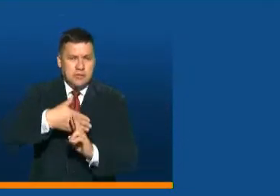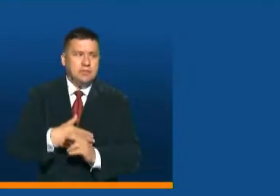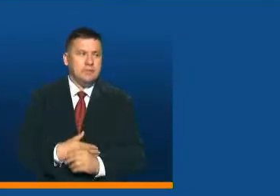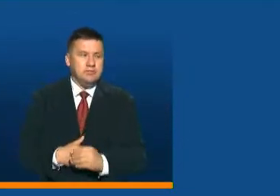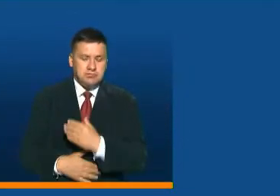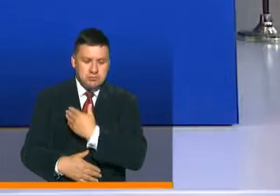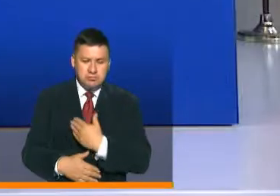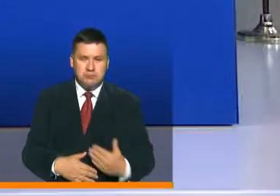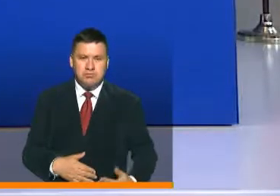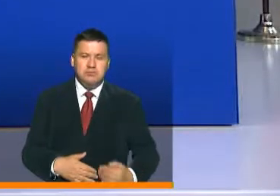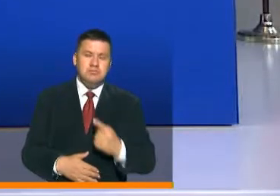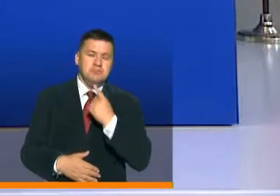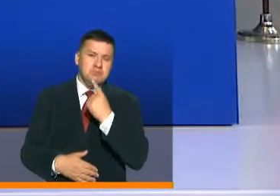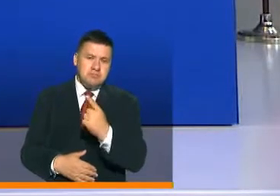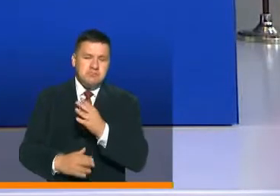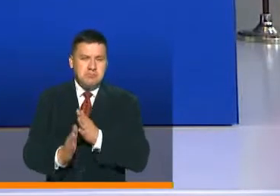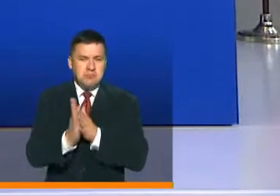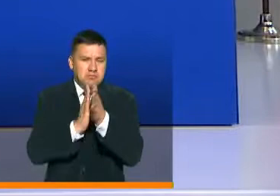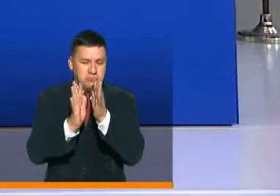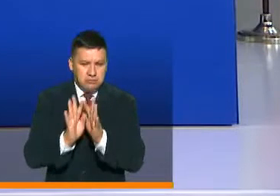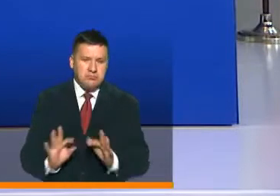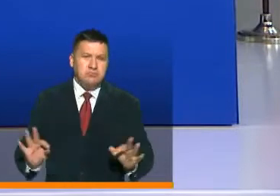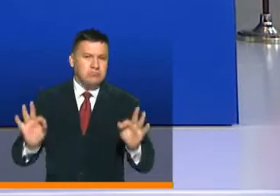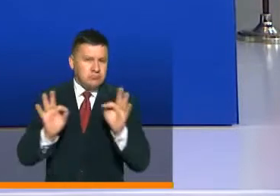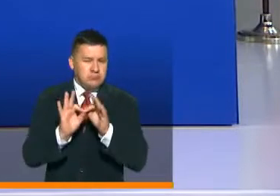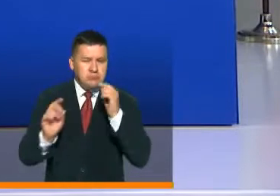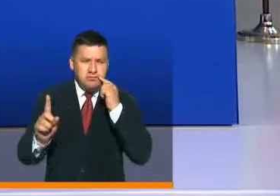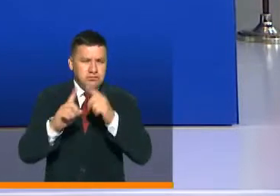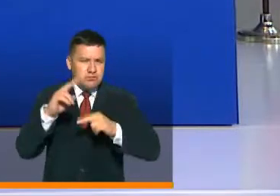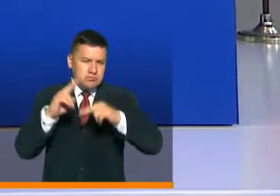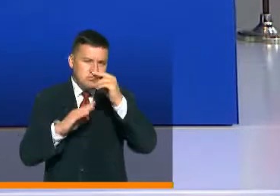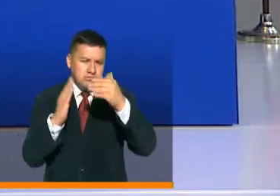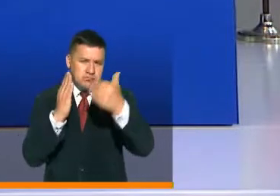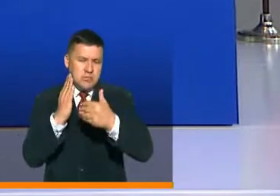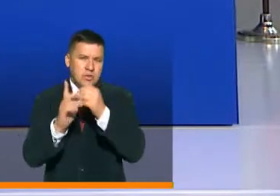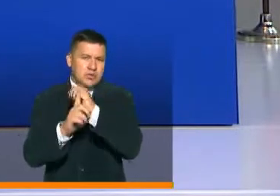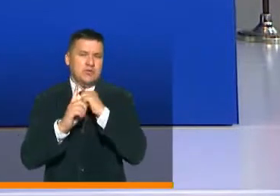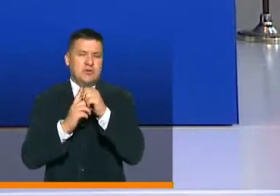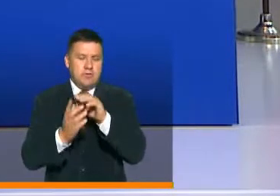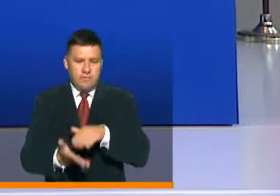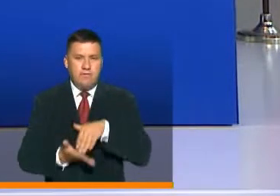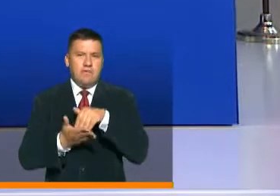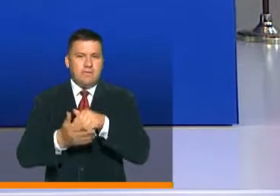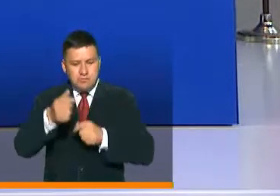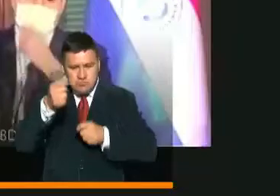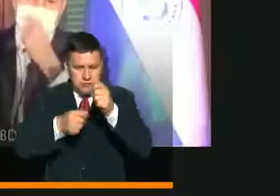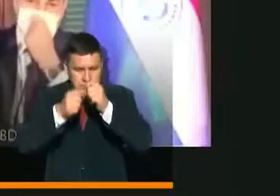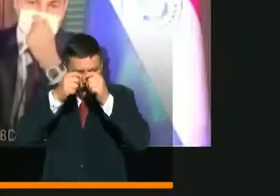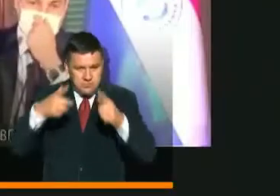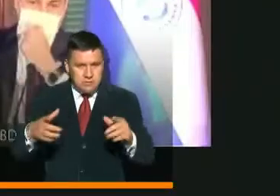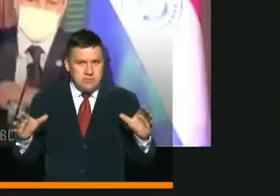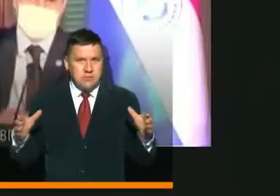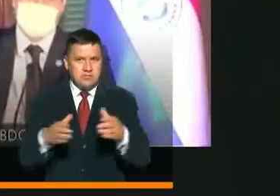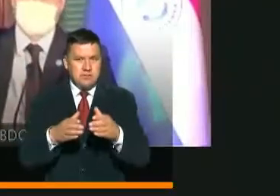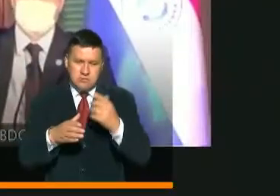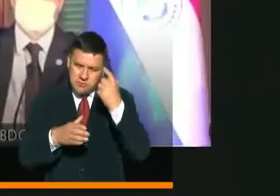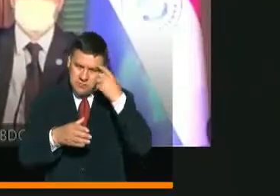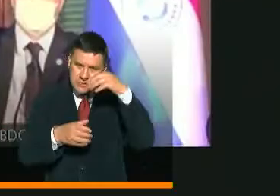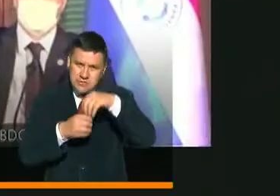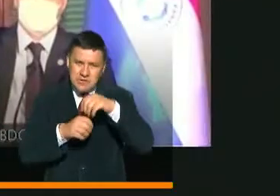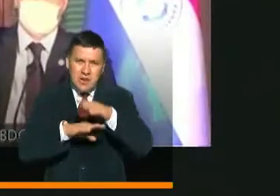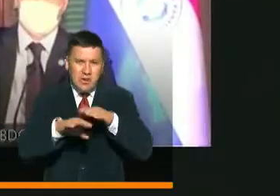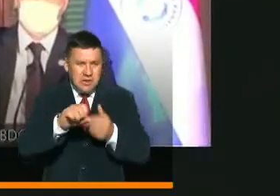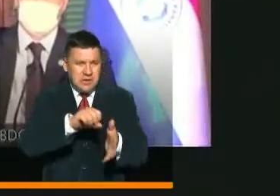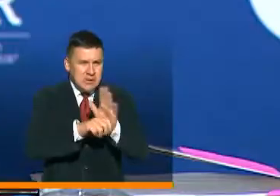El mandatario de los colombianos manifestó la importancia de construir una agenda social y fortalecer las finanzas públicas que permitan superar los efectos